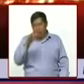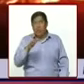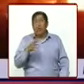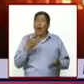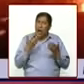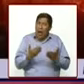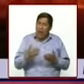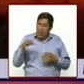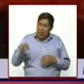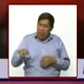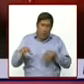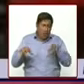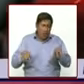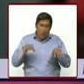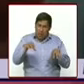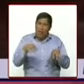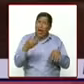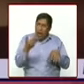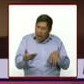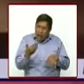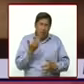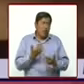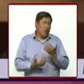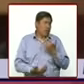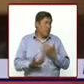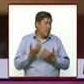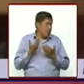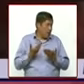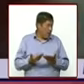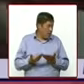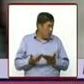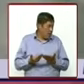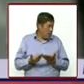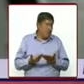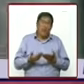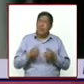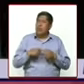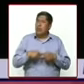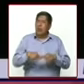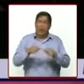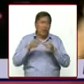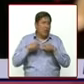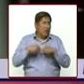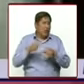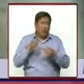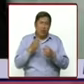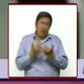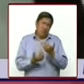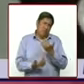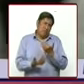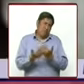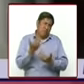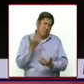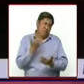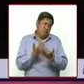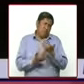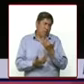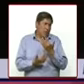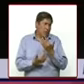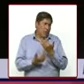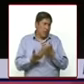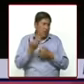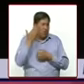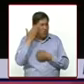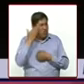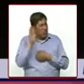hay todavía lugares afectados, hay todavía lugares que siguen, están prendiendo fuego. No